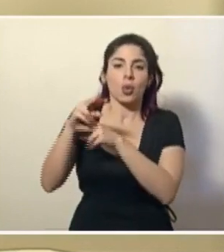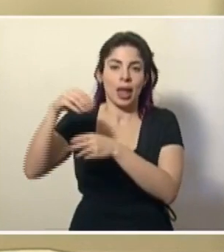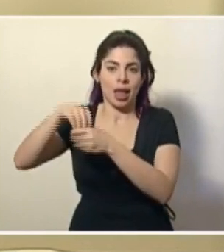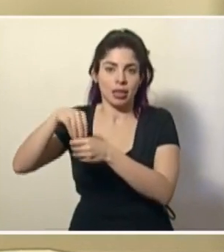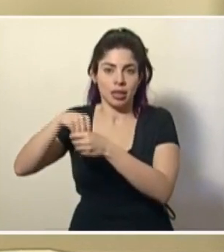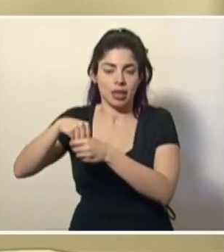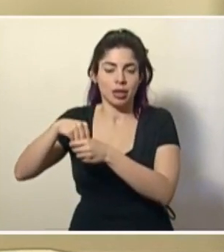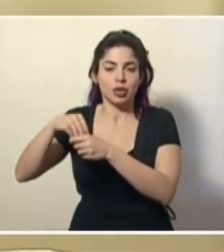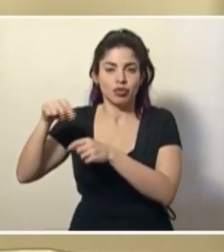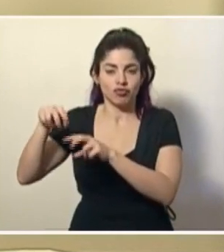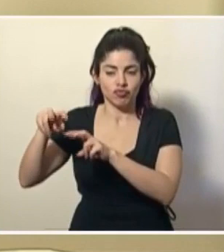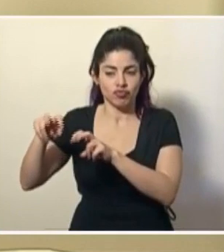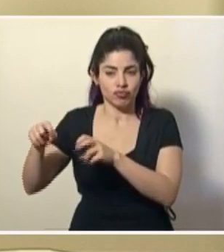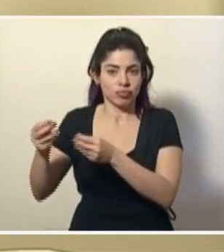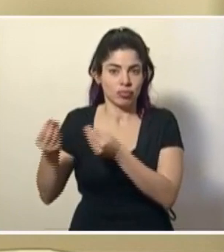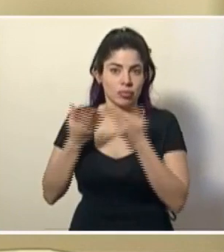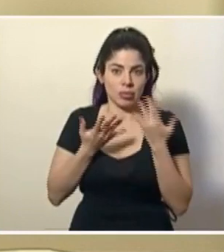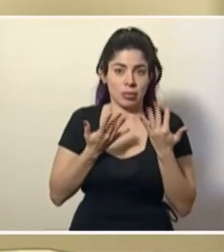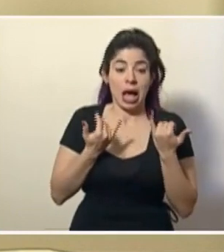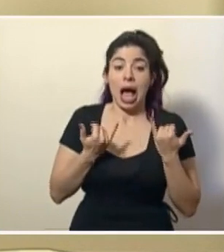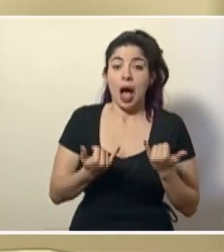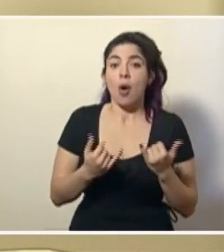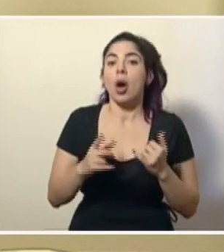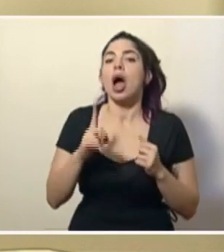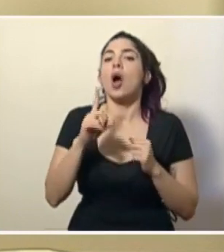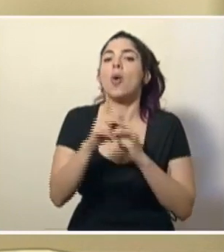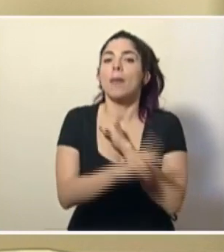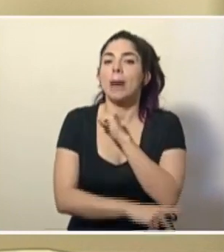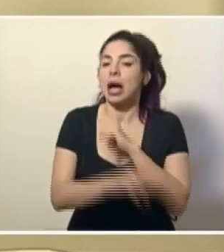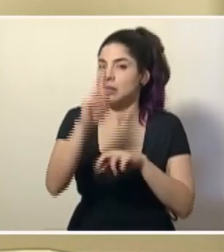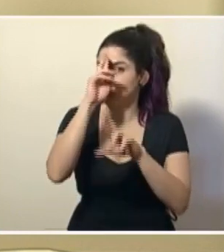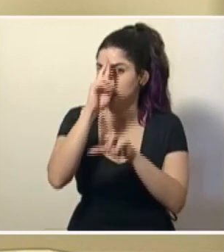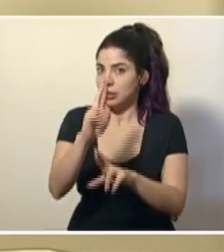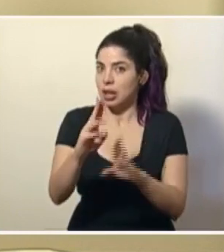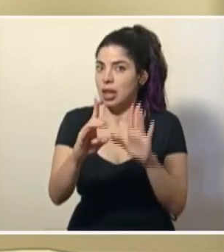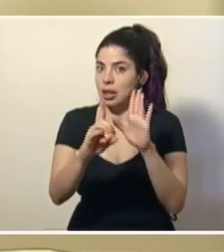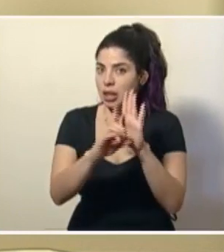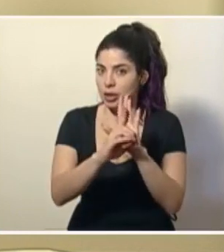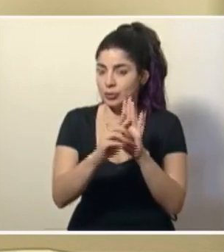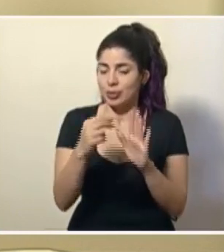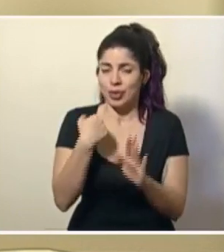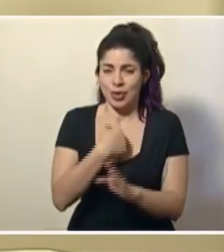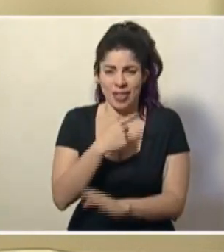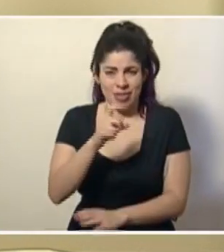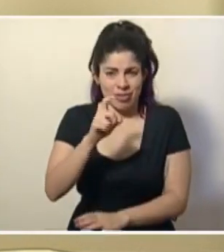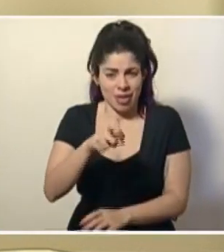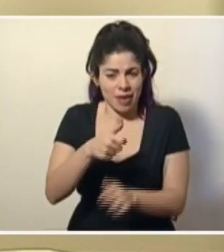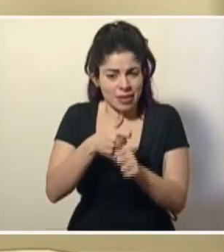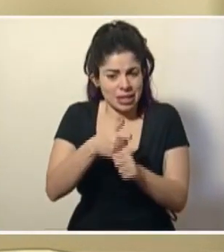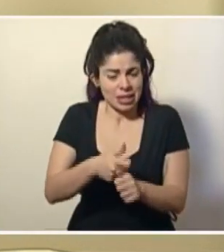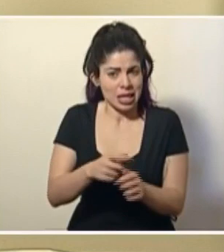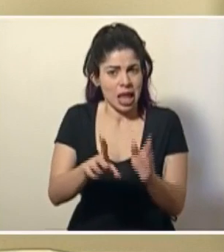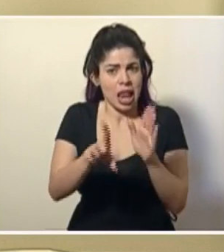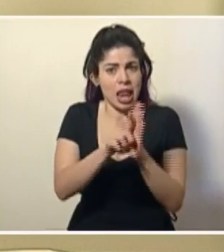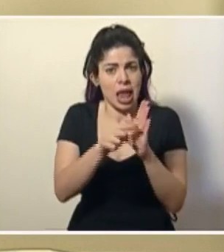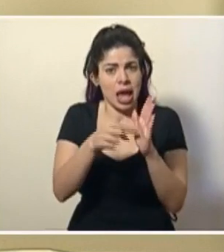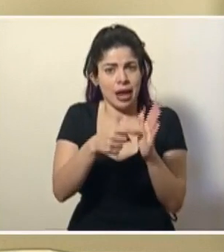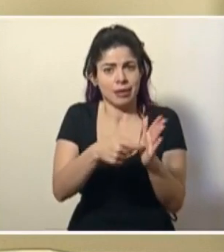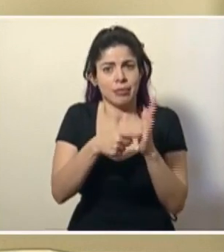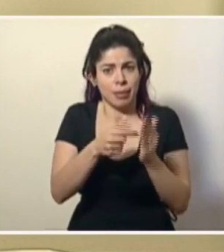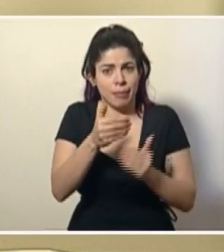interna. Estamos en un Estado de Derecho, como mencioné al principio. Nosotros tenemos que seguir un debido proceso, tenemos